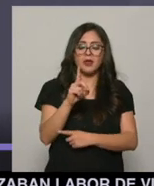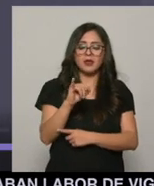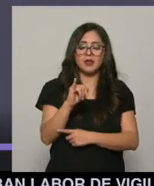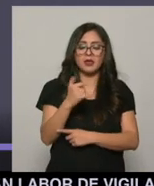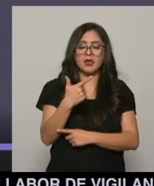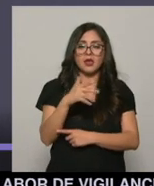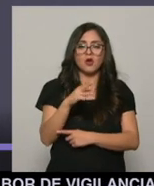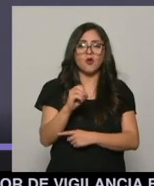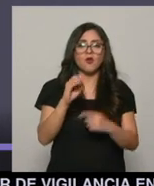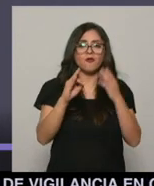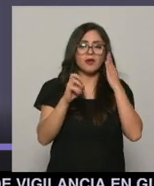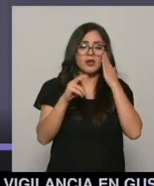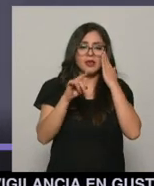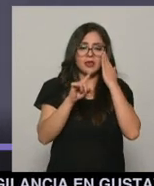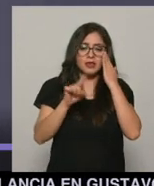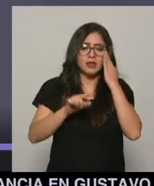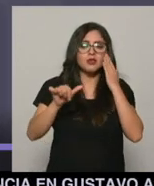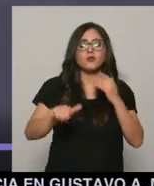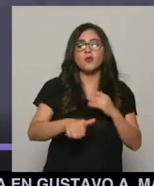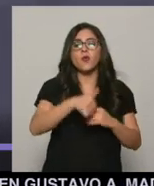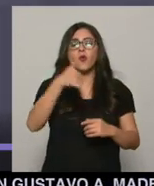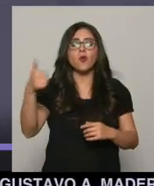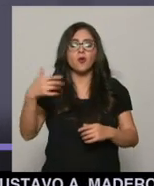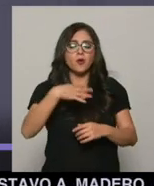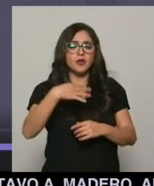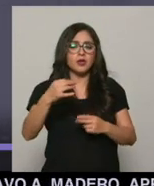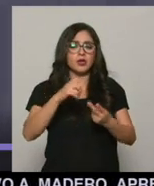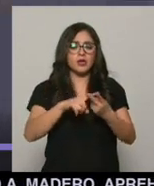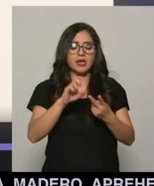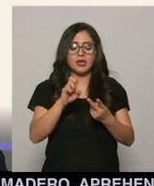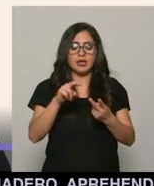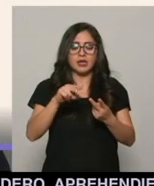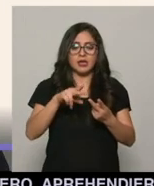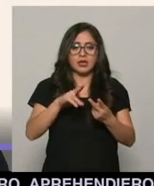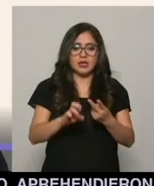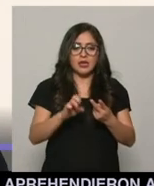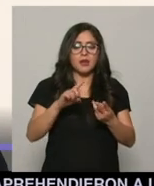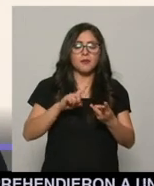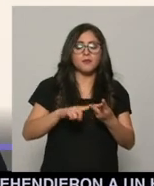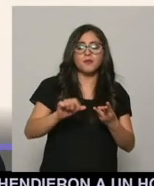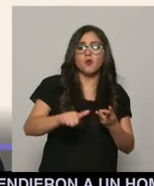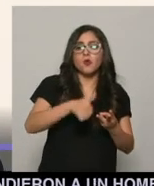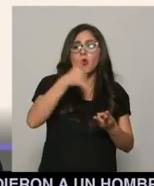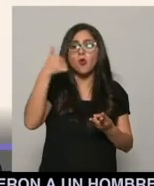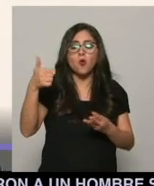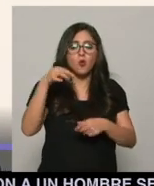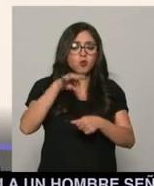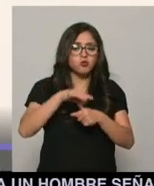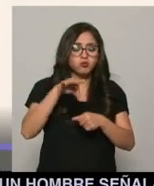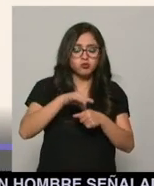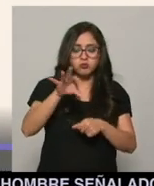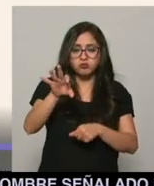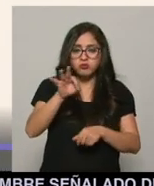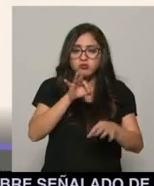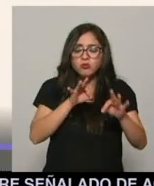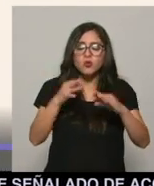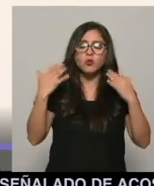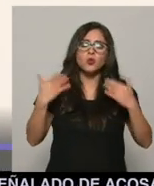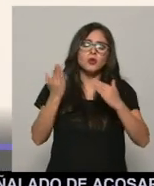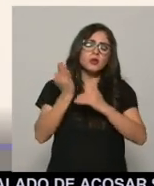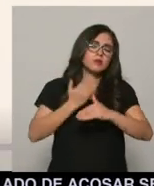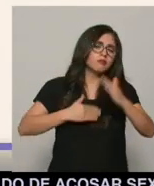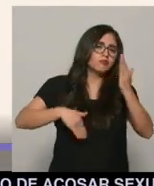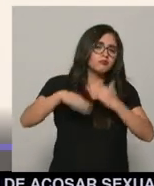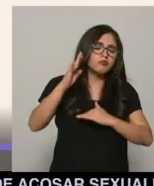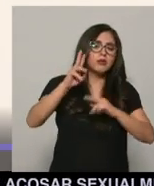votaron por la reelección de Enrique Jackson Ramírez y votaron por la reelección de otros destacados legisladores del